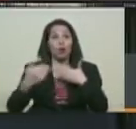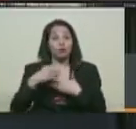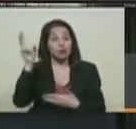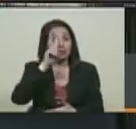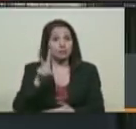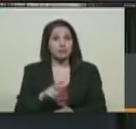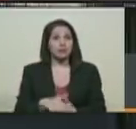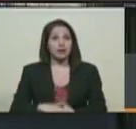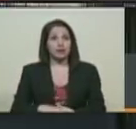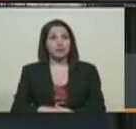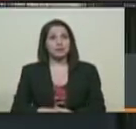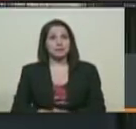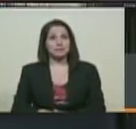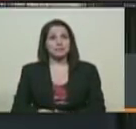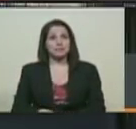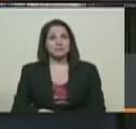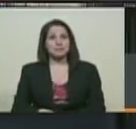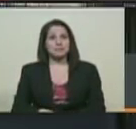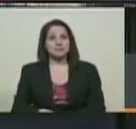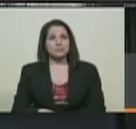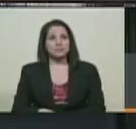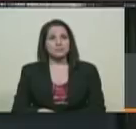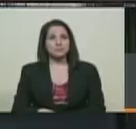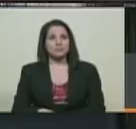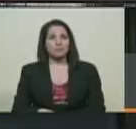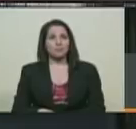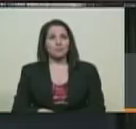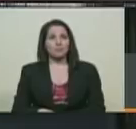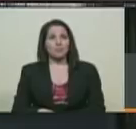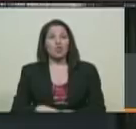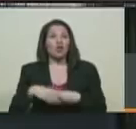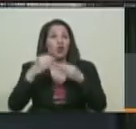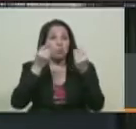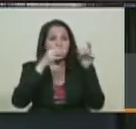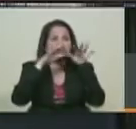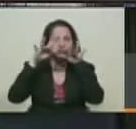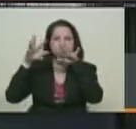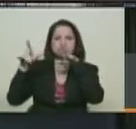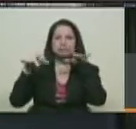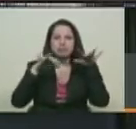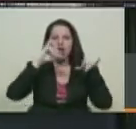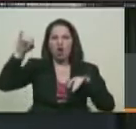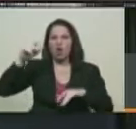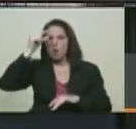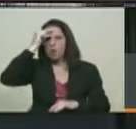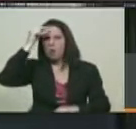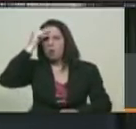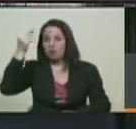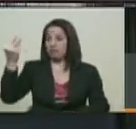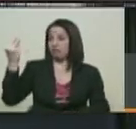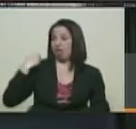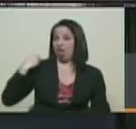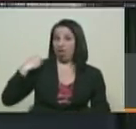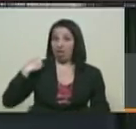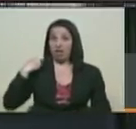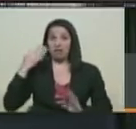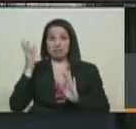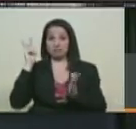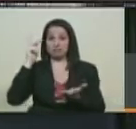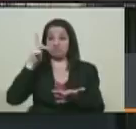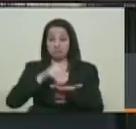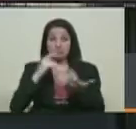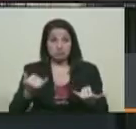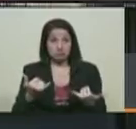venezolanos con la complicidad de Julio Borges. Me anuncia que Julio Borges acaba de llegar a